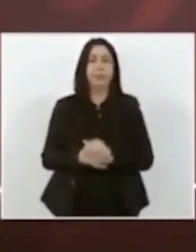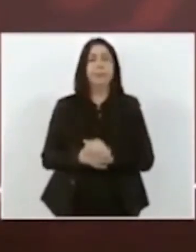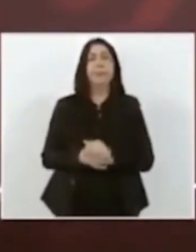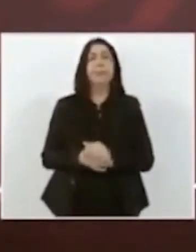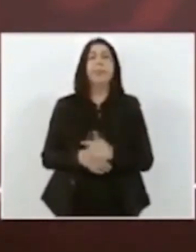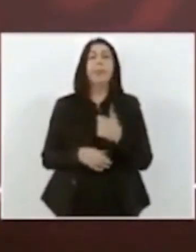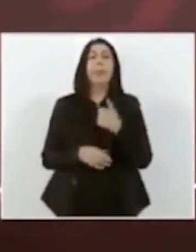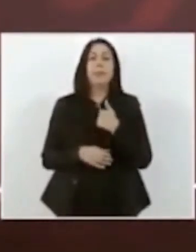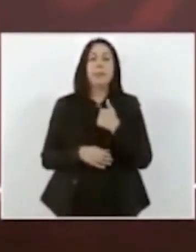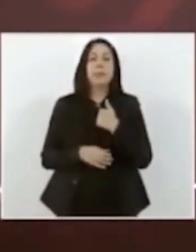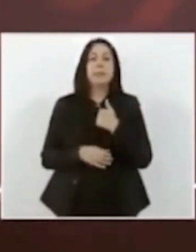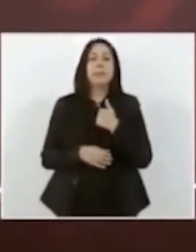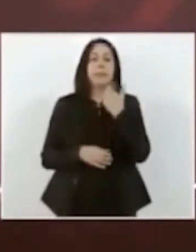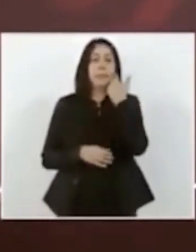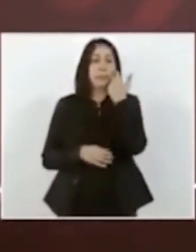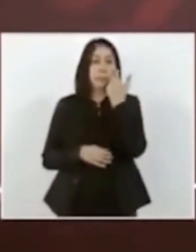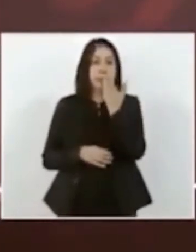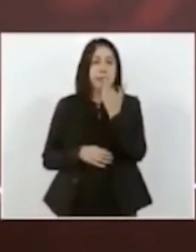Entonces, yo quiero